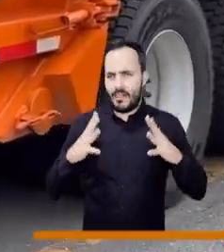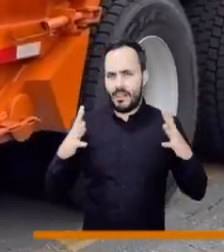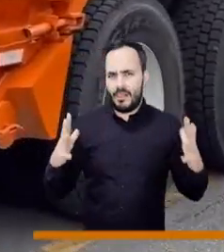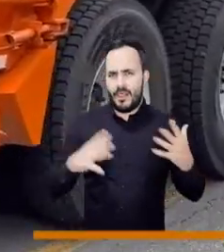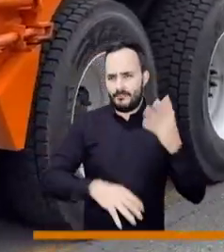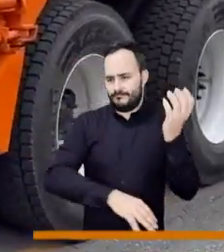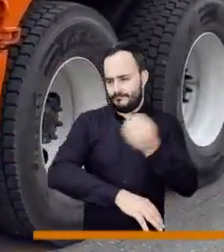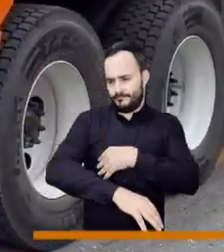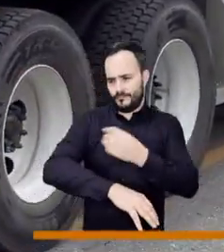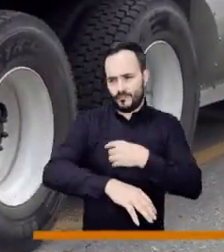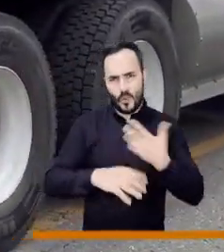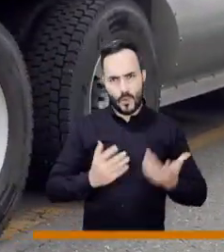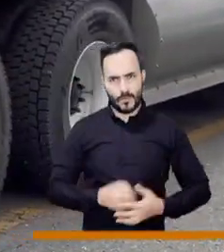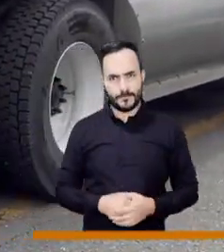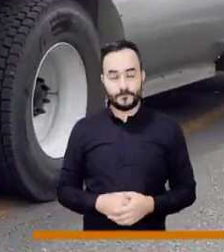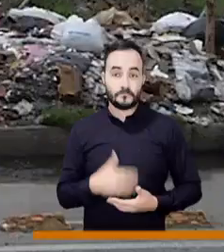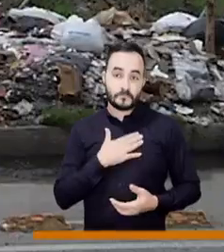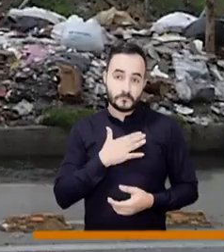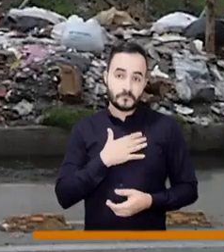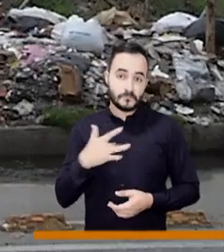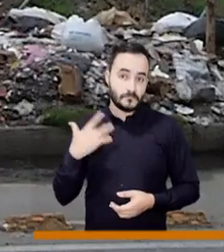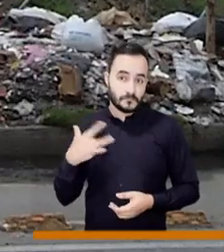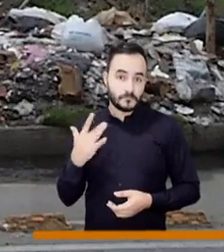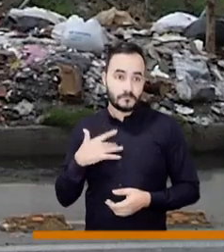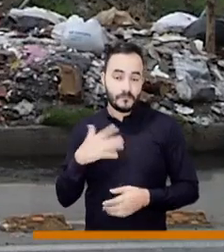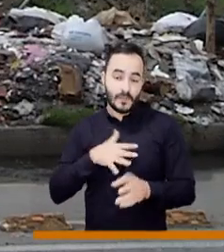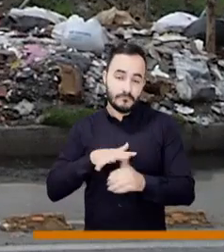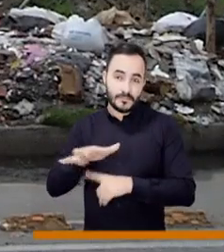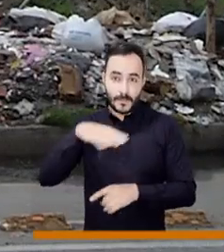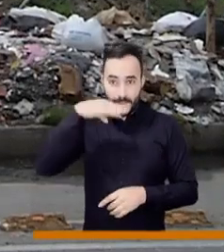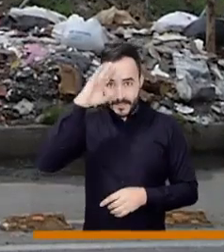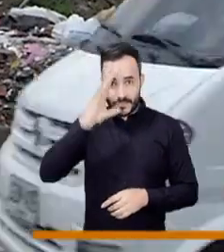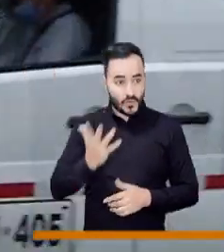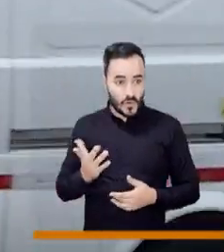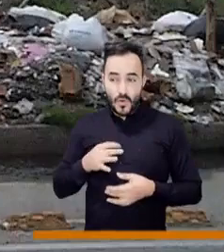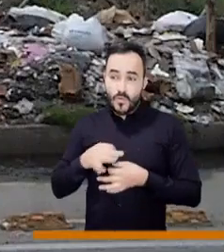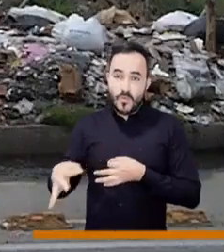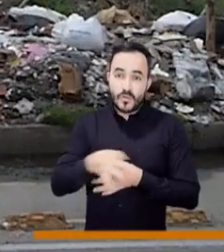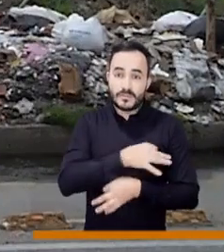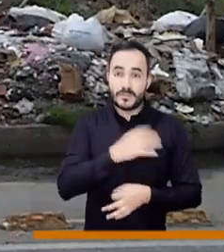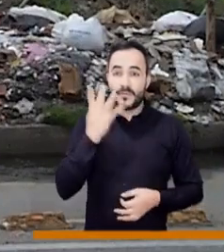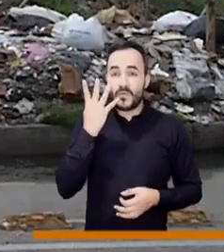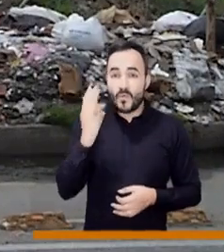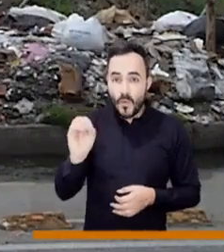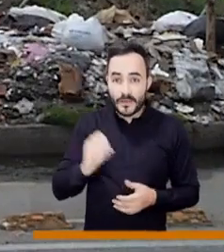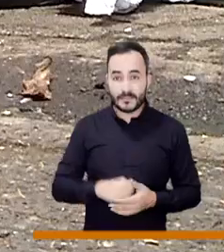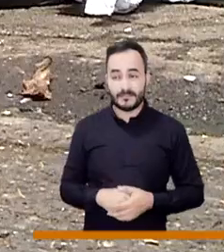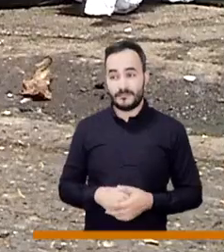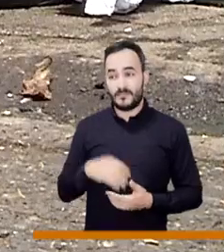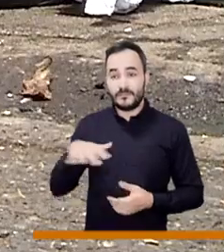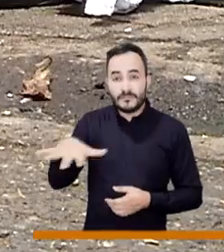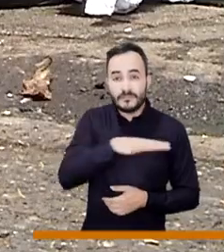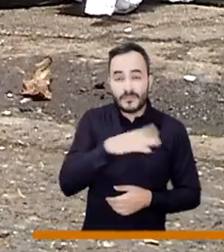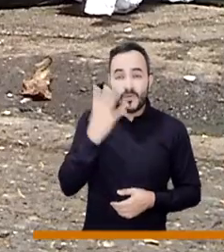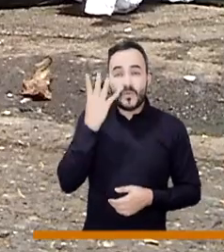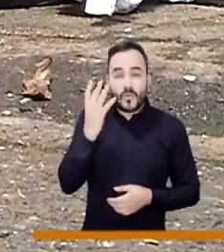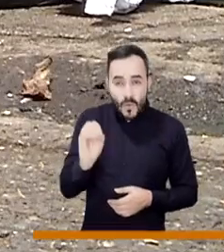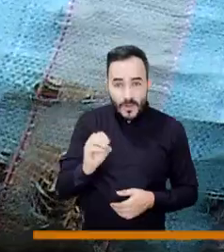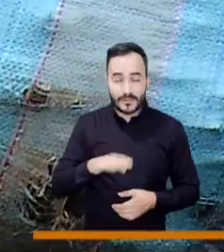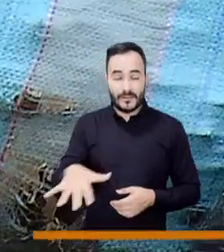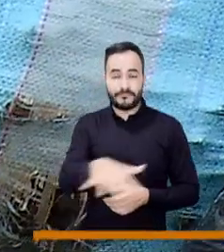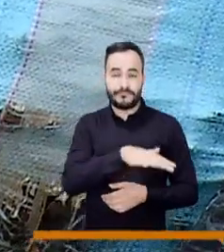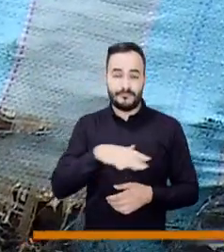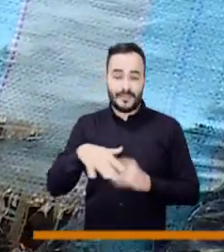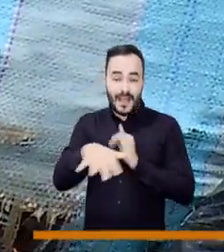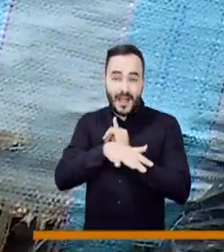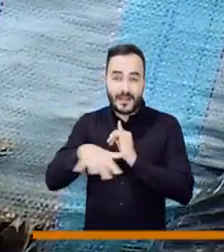va a ser imposible recoger la basura. No perjudicaría a Medellín solo. Son 40 municipios del departamento y el área metropolitana